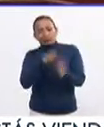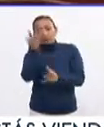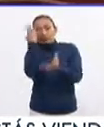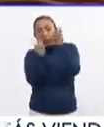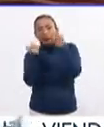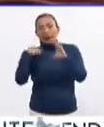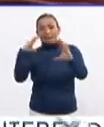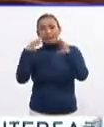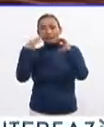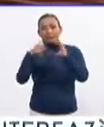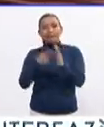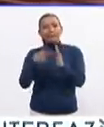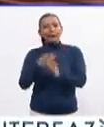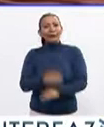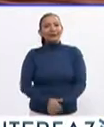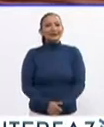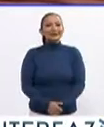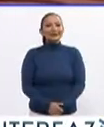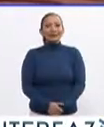actualización y formación continua.